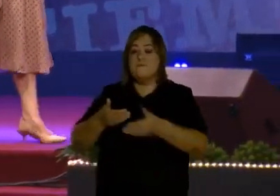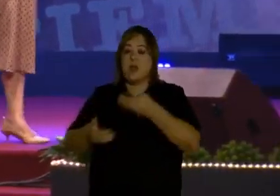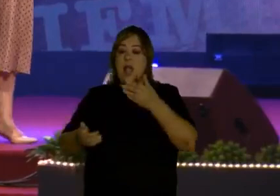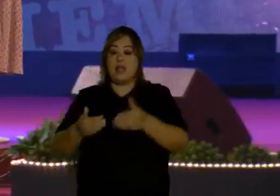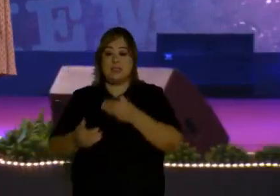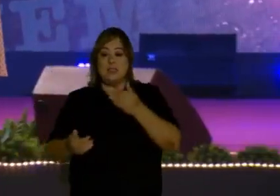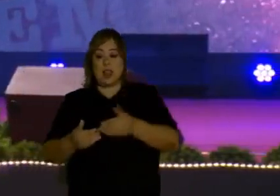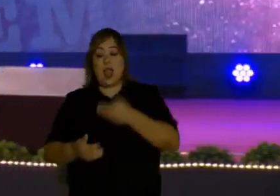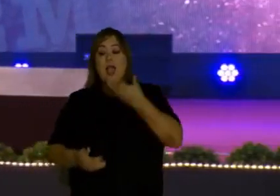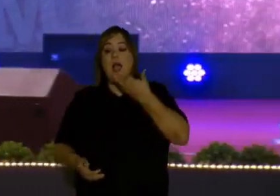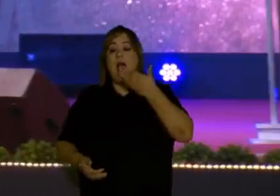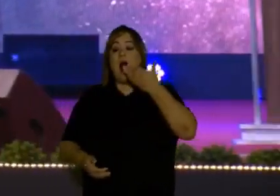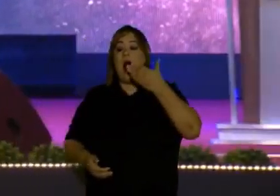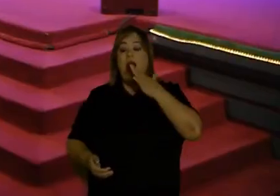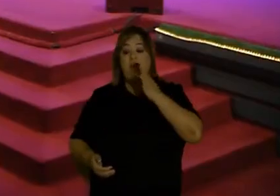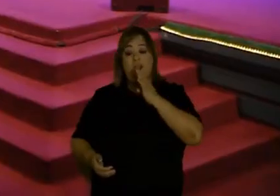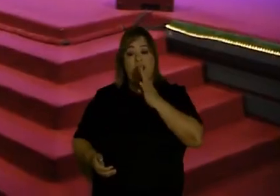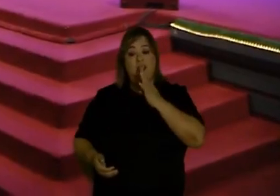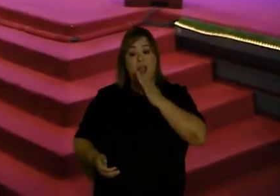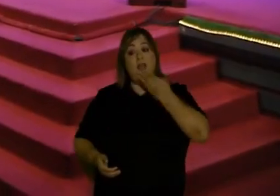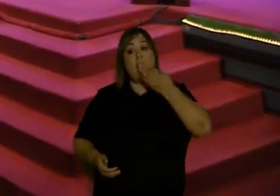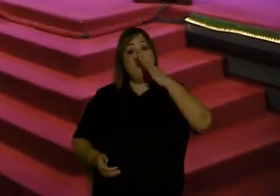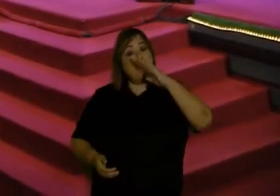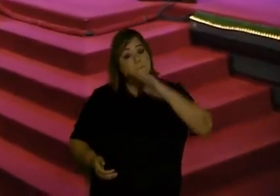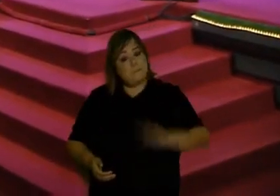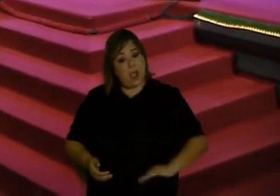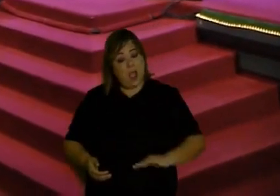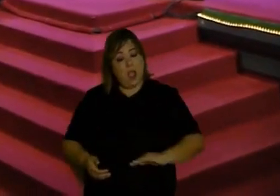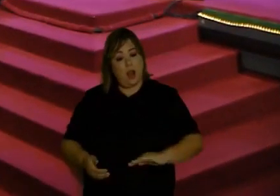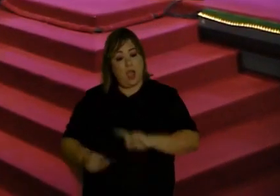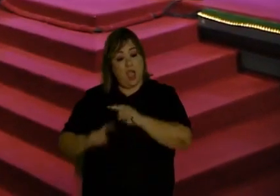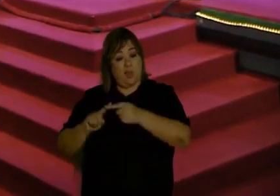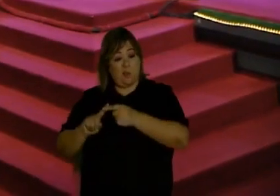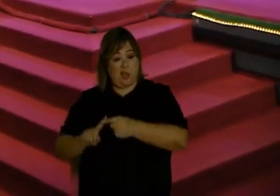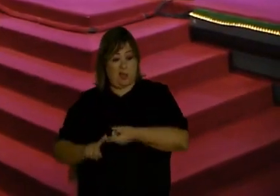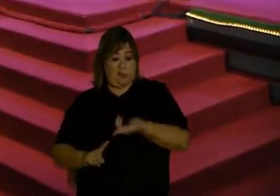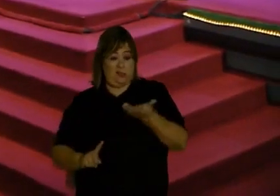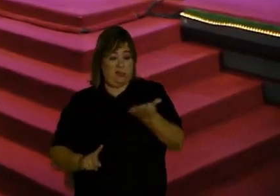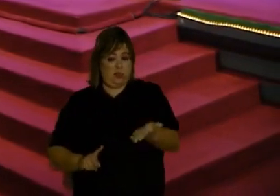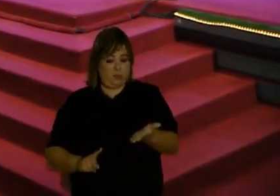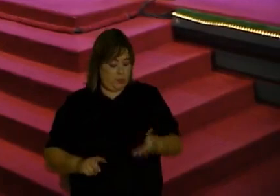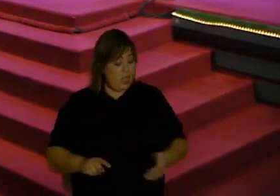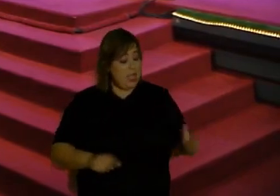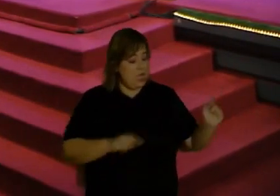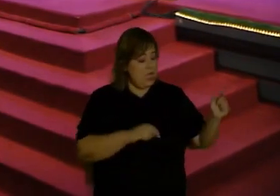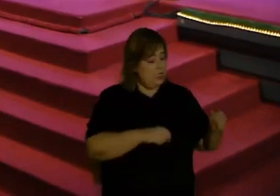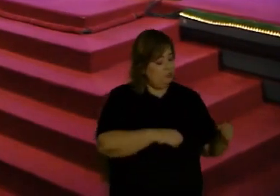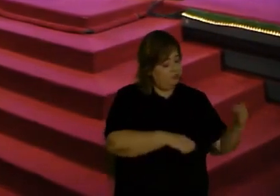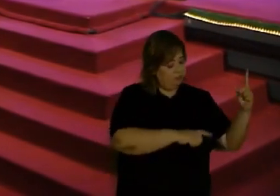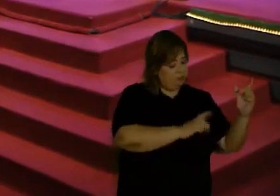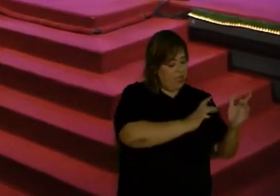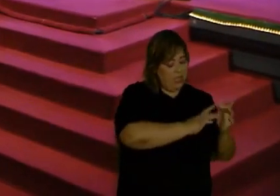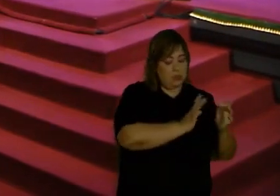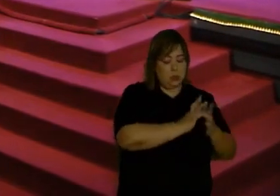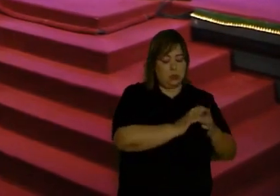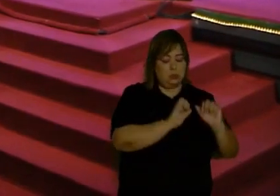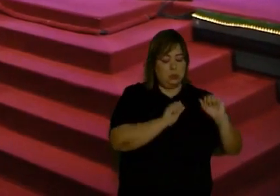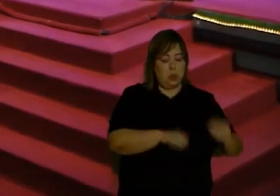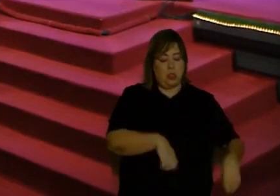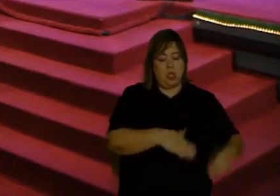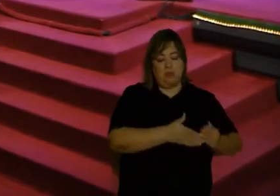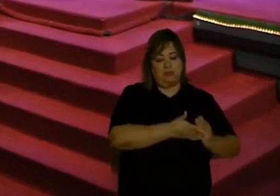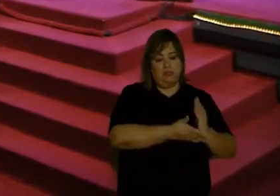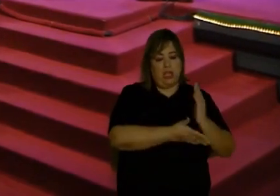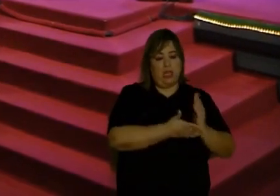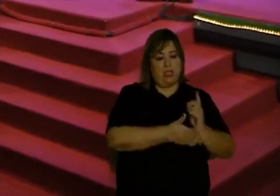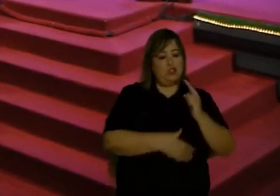desacreditar a la gente. No, Jesús tenía todo el derecho de decirle algo, porque tú sabes,